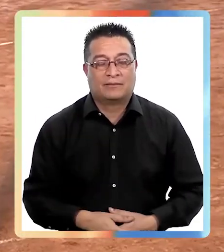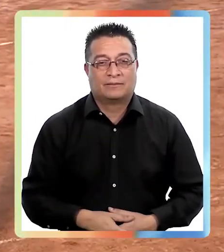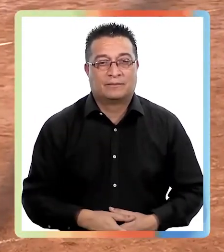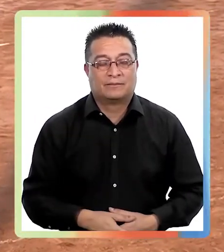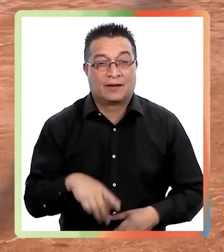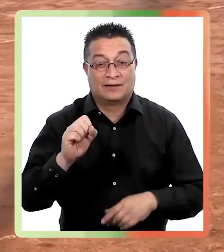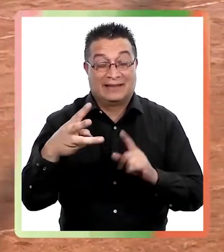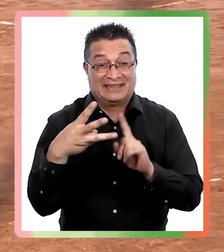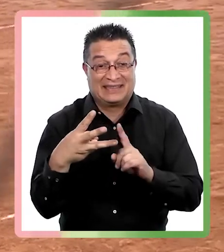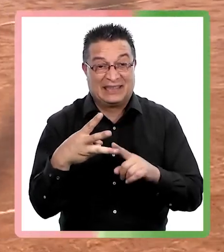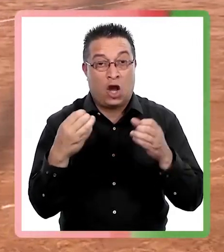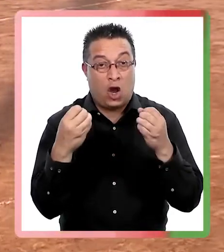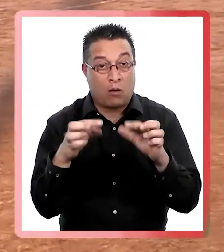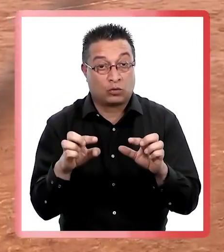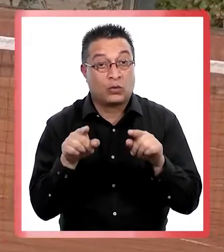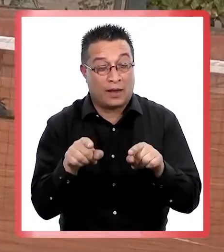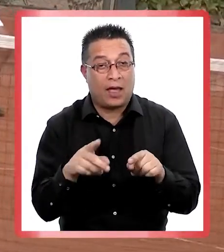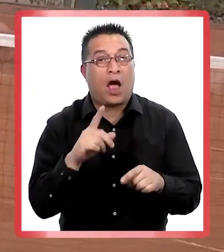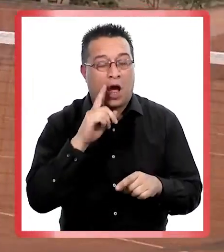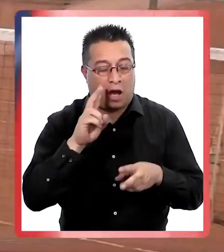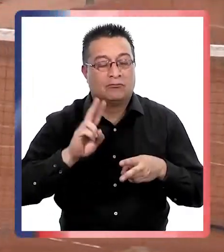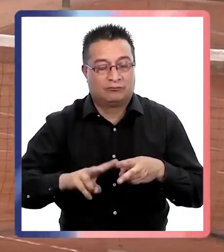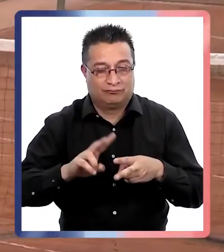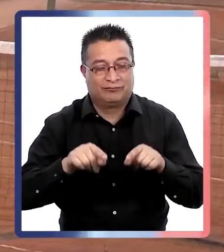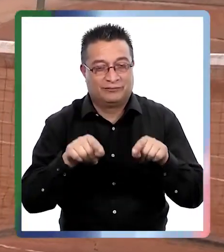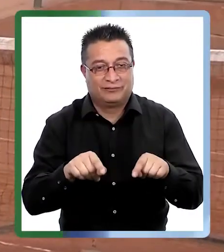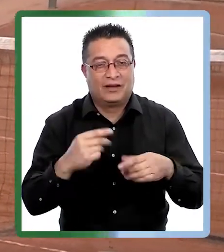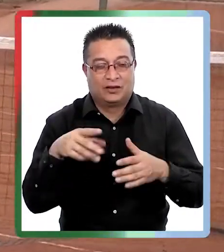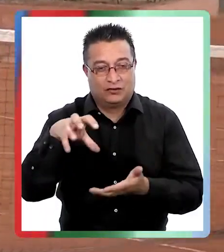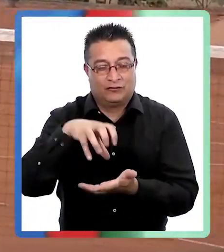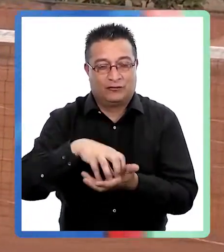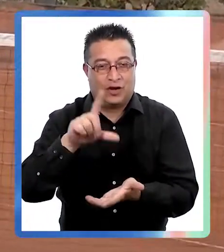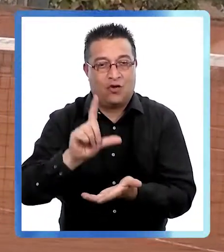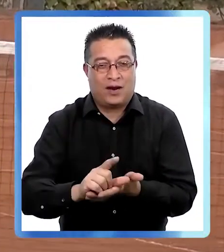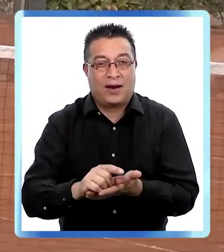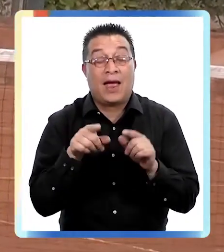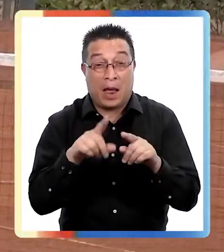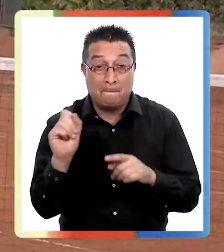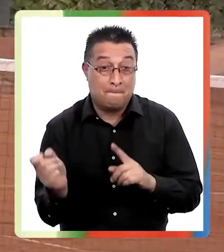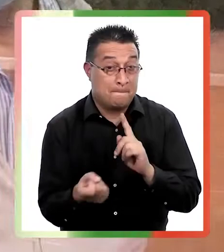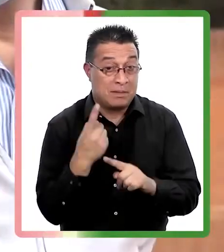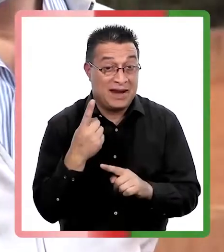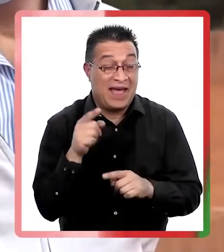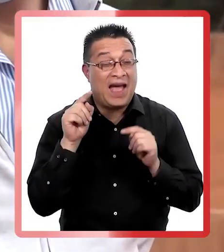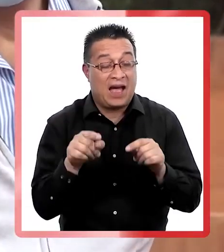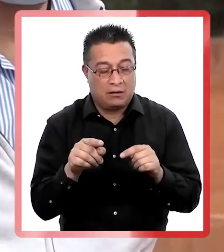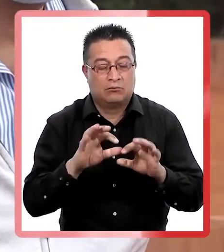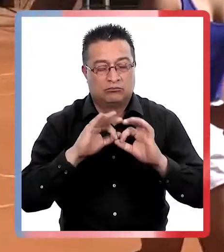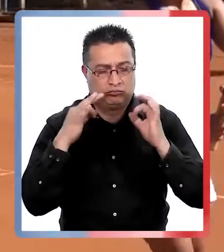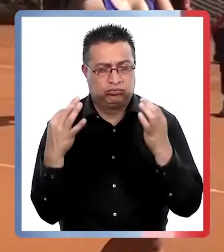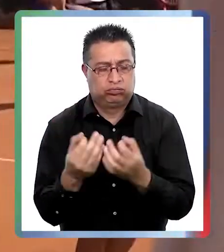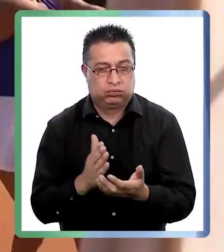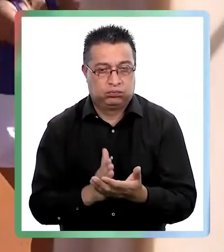se realiza un evento de esta magnitud en la zona, pero es la primera que surge íntegramente desde la región del Biobío. Un